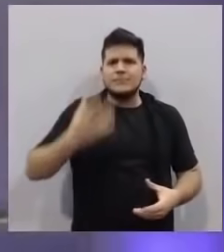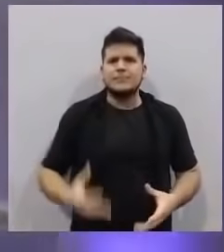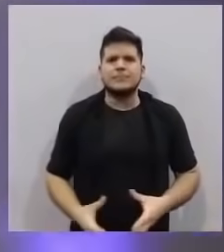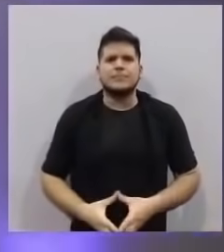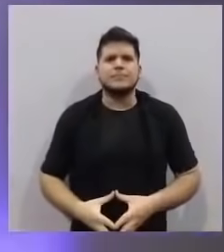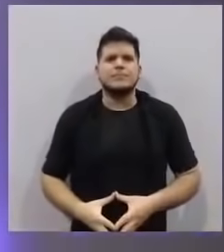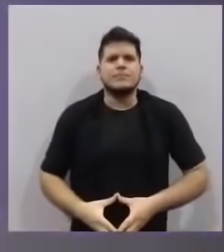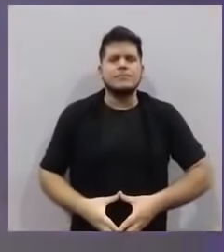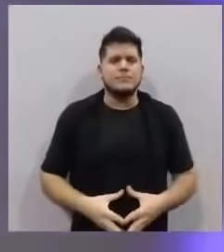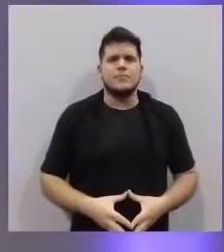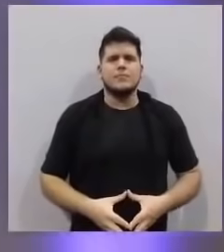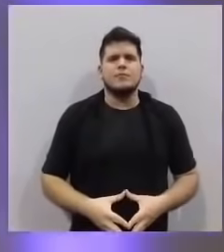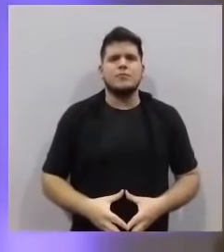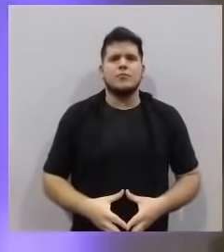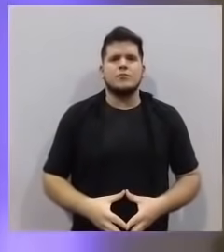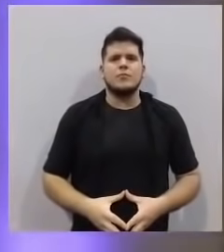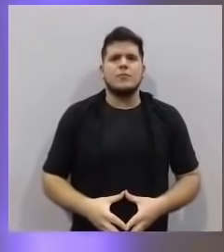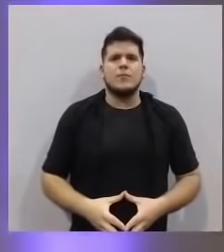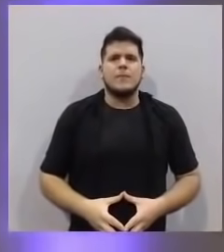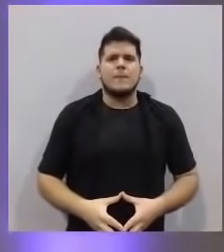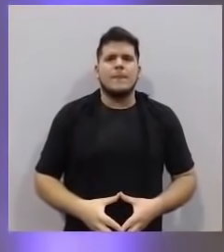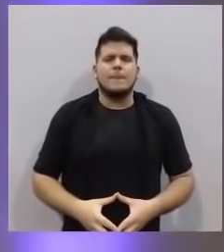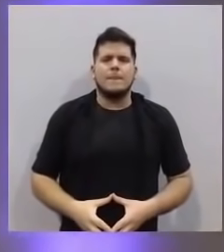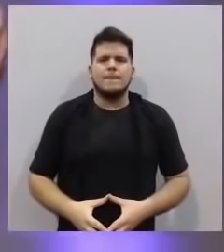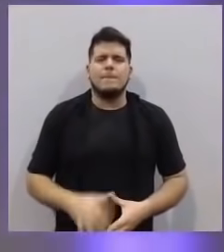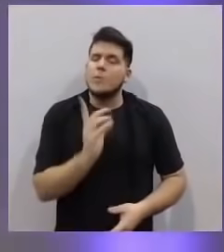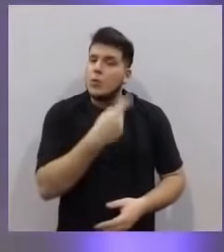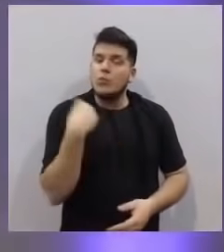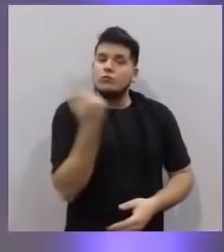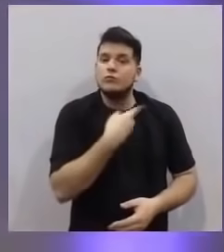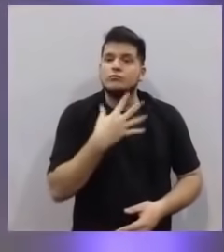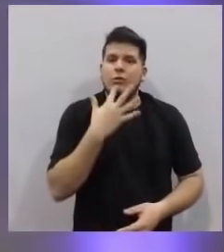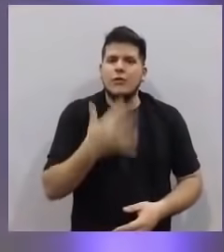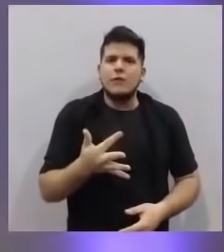cuando tú entiendes lo que es el reino